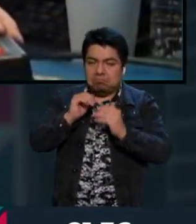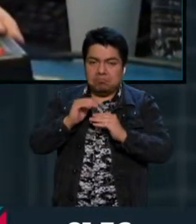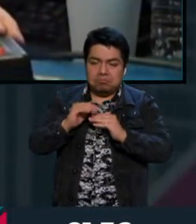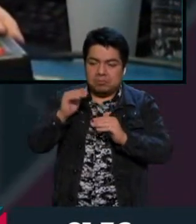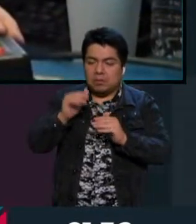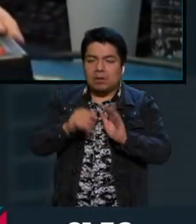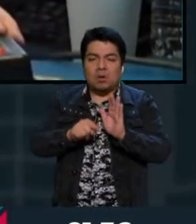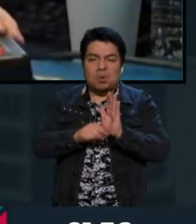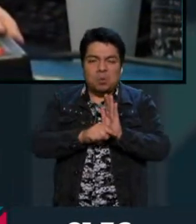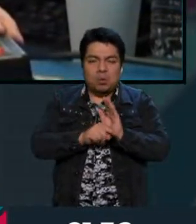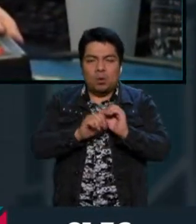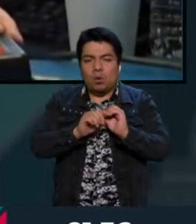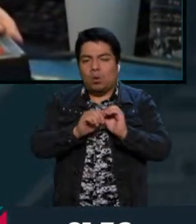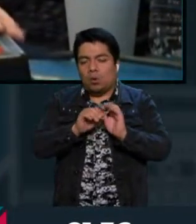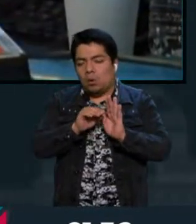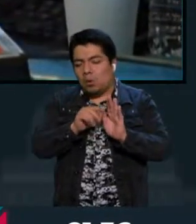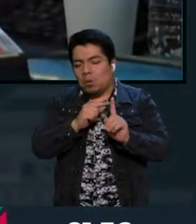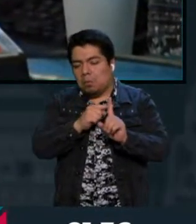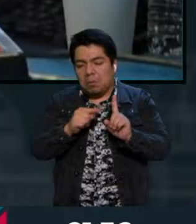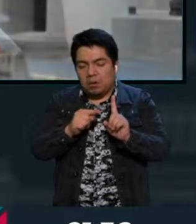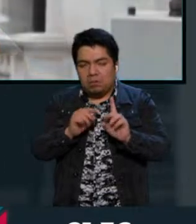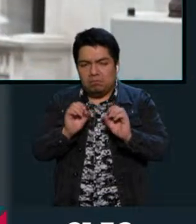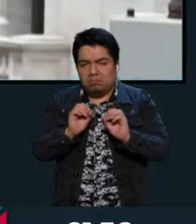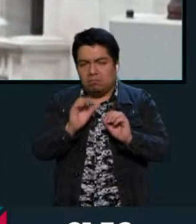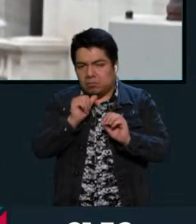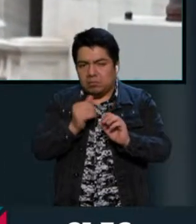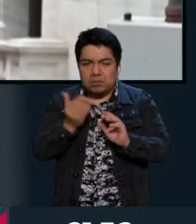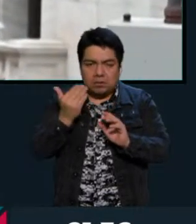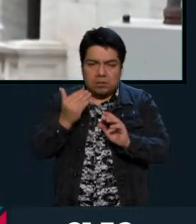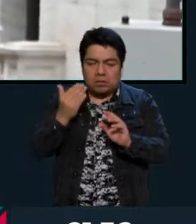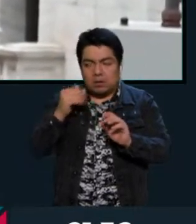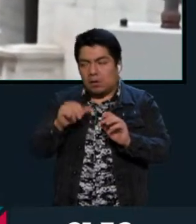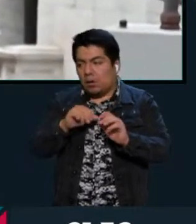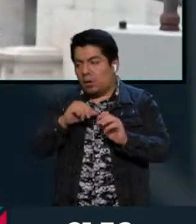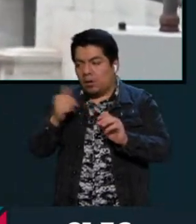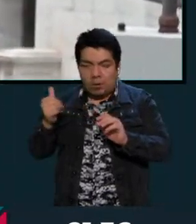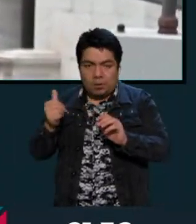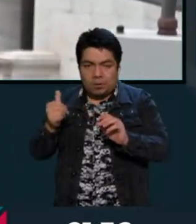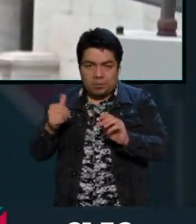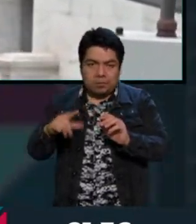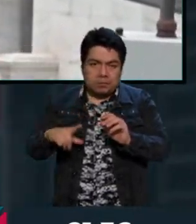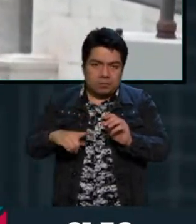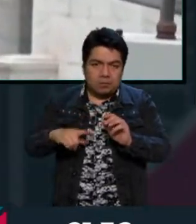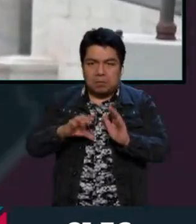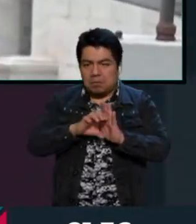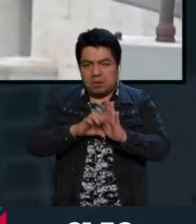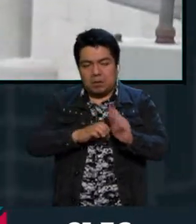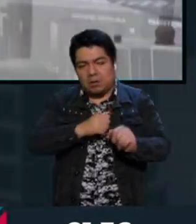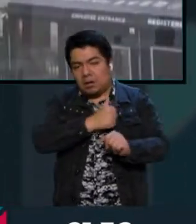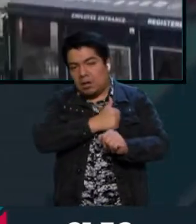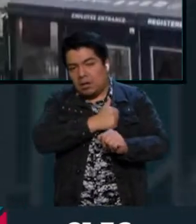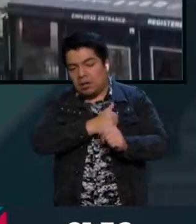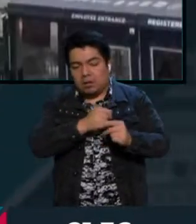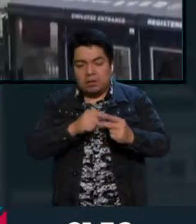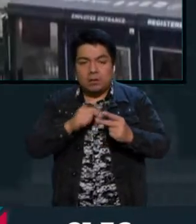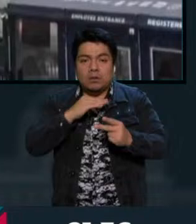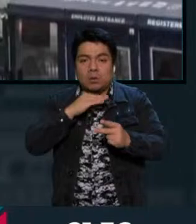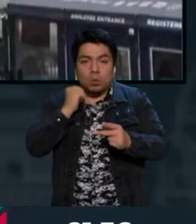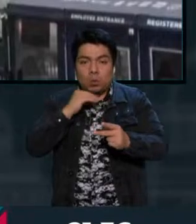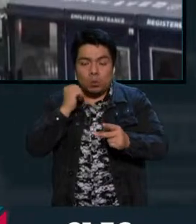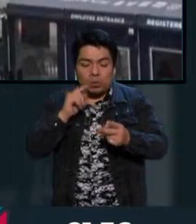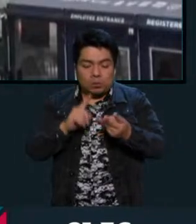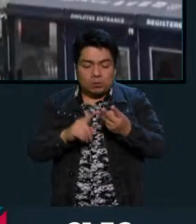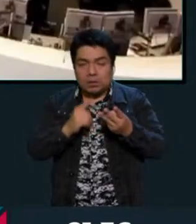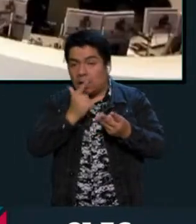nulo o negativo en los últimos trimestres, como sí lo han tenido otras economías, llámese Canadá, Alemania, el Reino Unido,